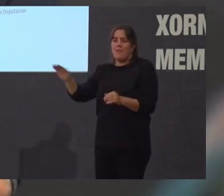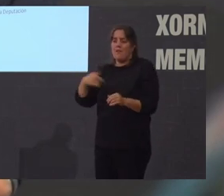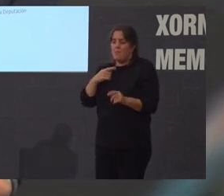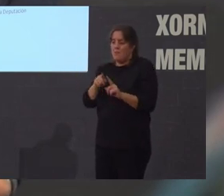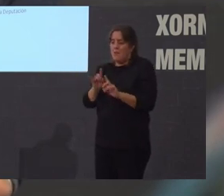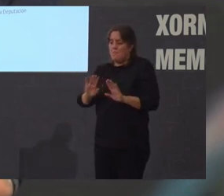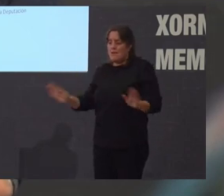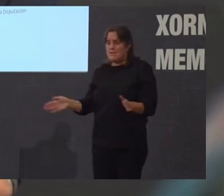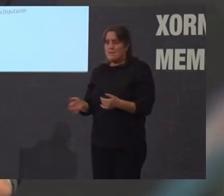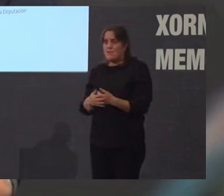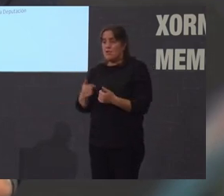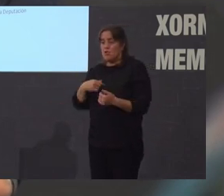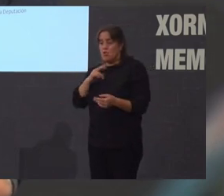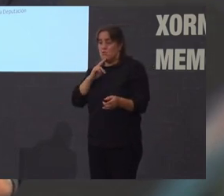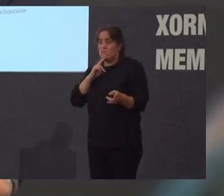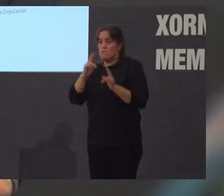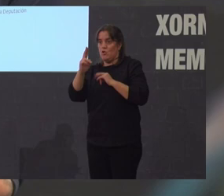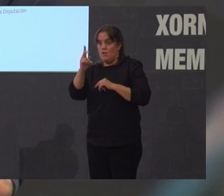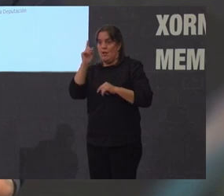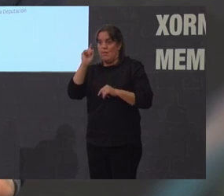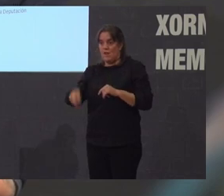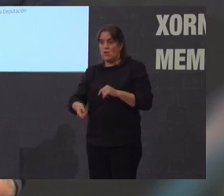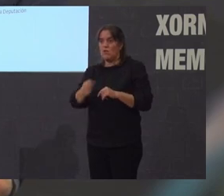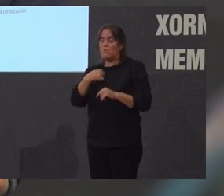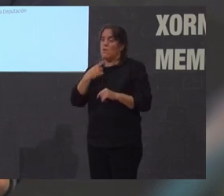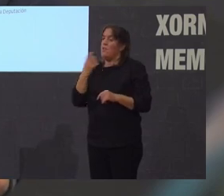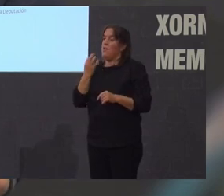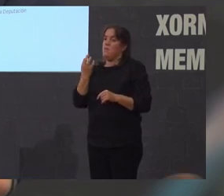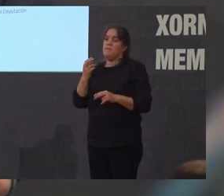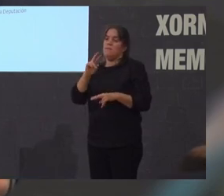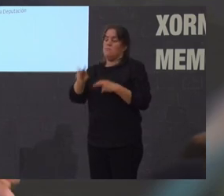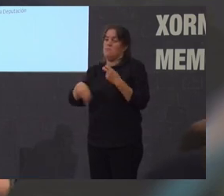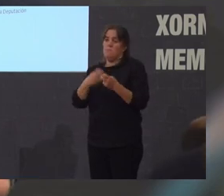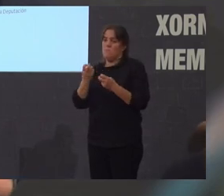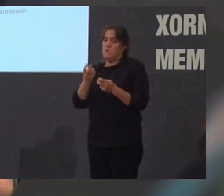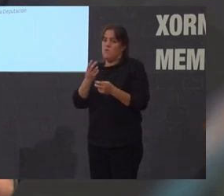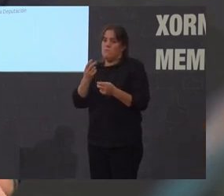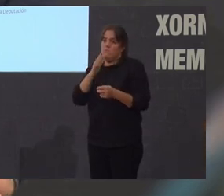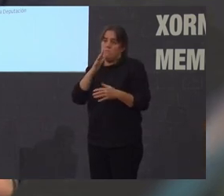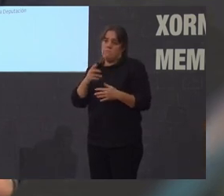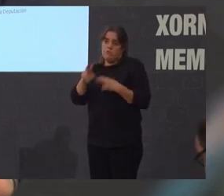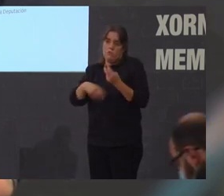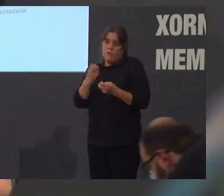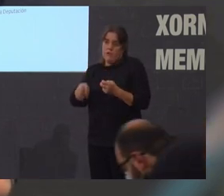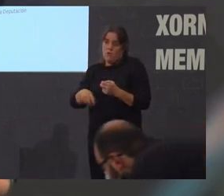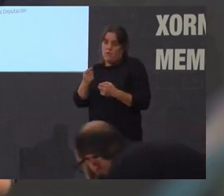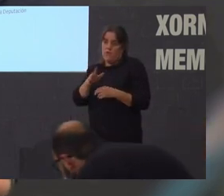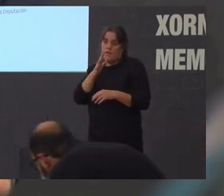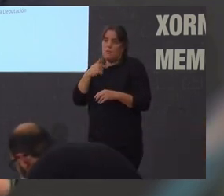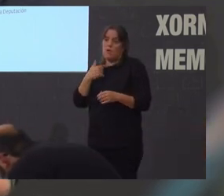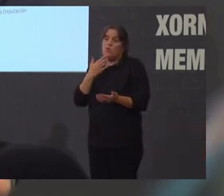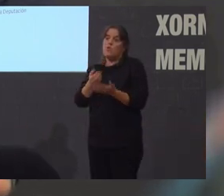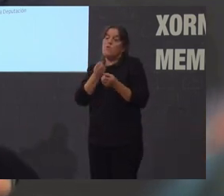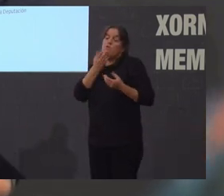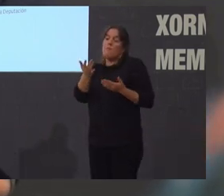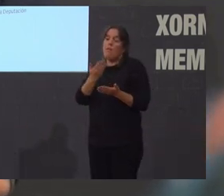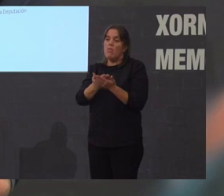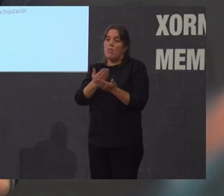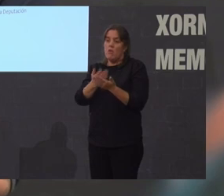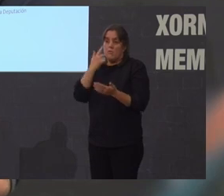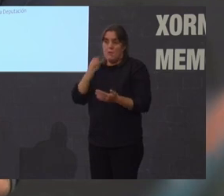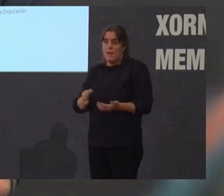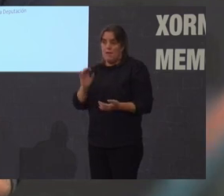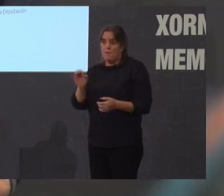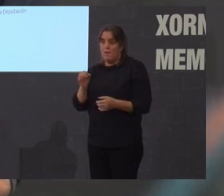régimen. Cuando yo le mandé esto al director me dijo, vale, no tienes que rectificar nada porque toda la información que has dicho es cierta y aquí está. De hecho, lo que hice fue incluir,